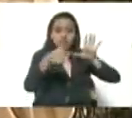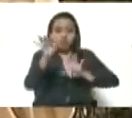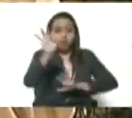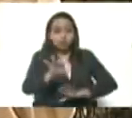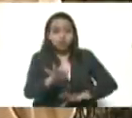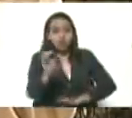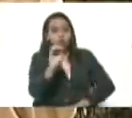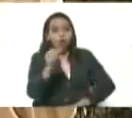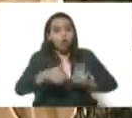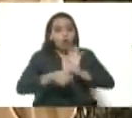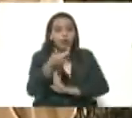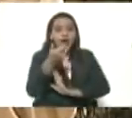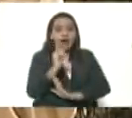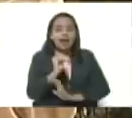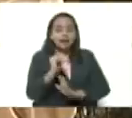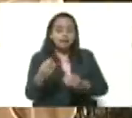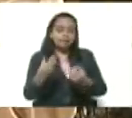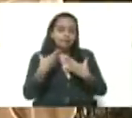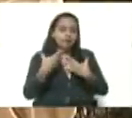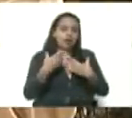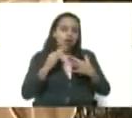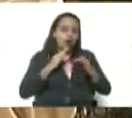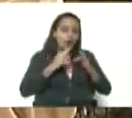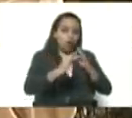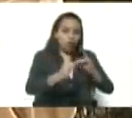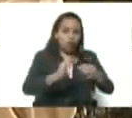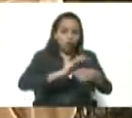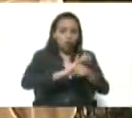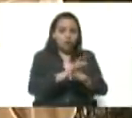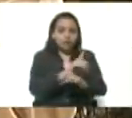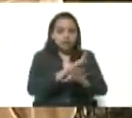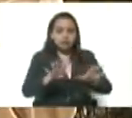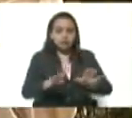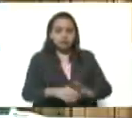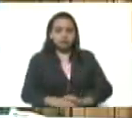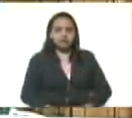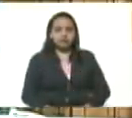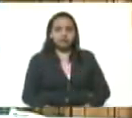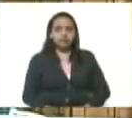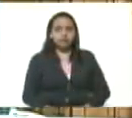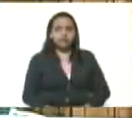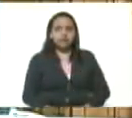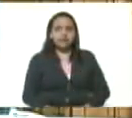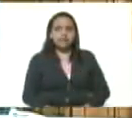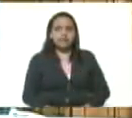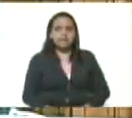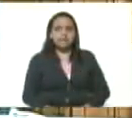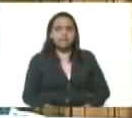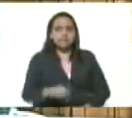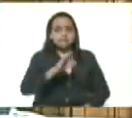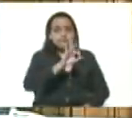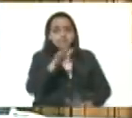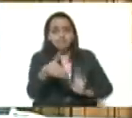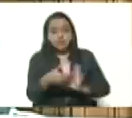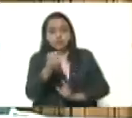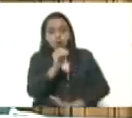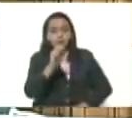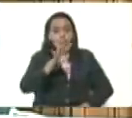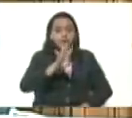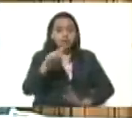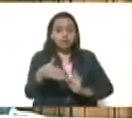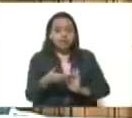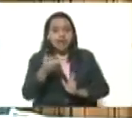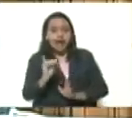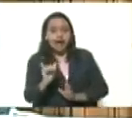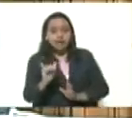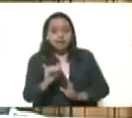esté infectado con COVID-19. De 3.000 a 4.000 connacionales que entraron por trochas ilegales, trochas controladas por